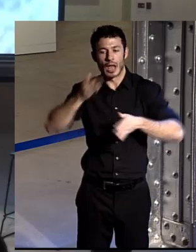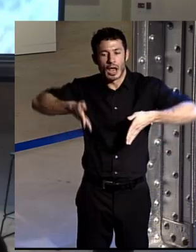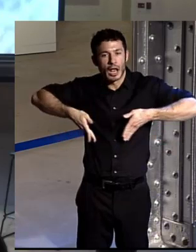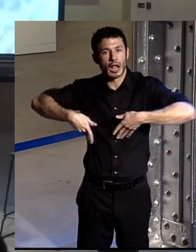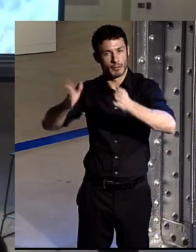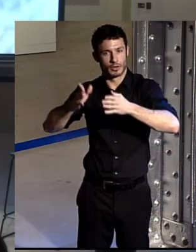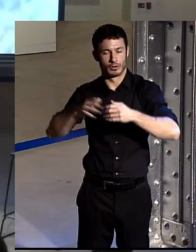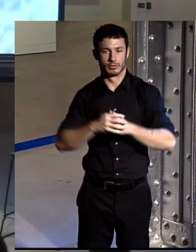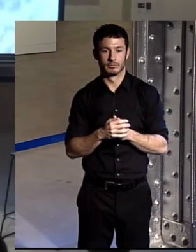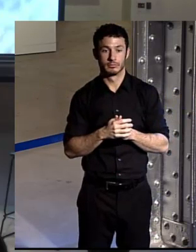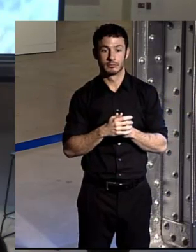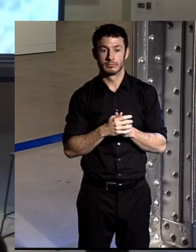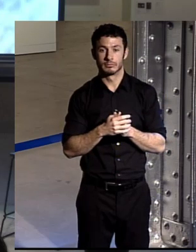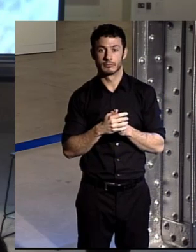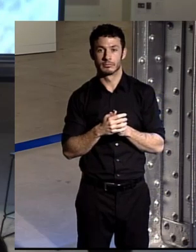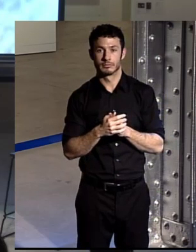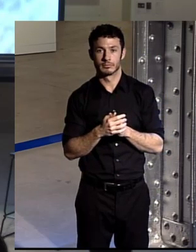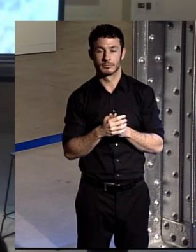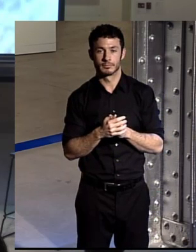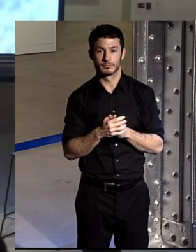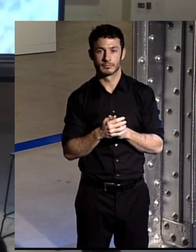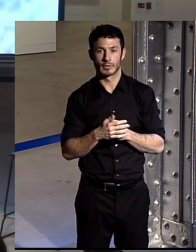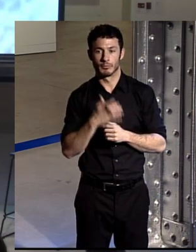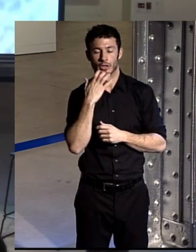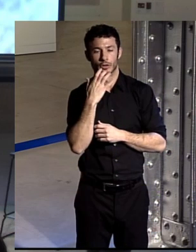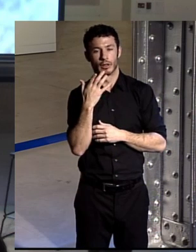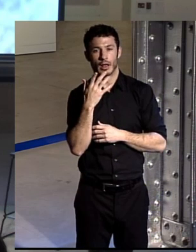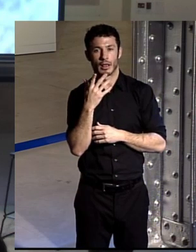algún caso de transmisión sexual, pero eso lo tenemos que ver como